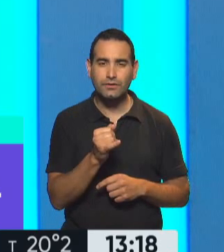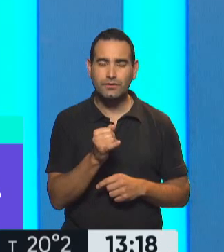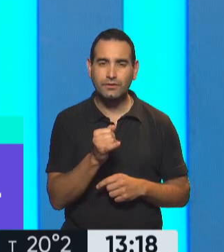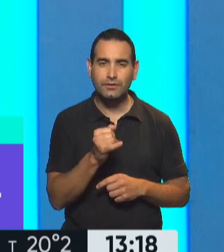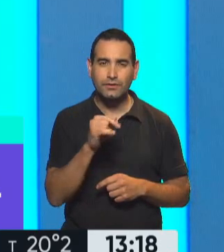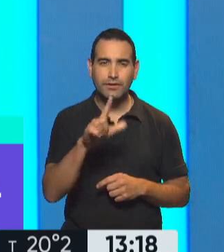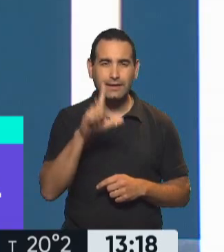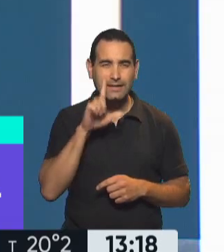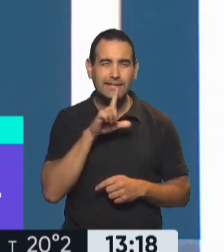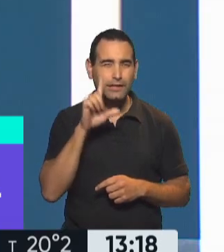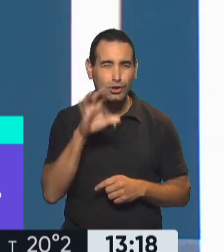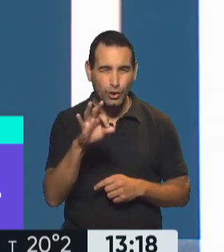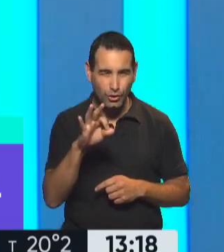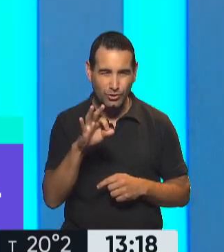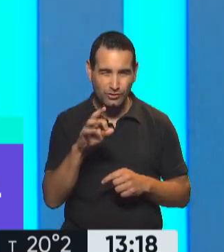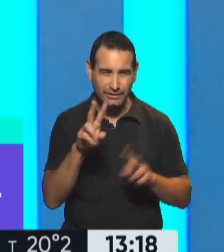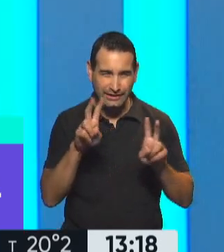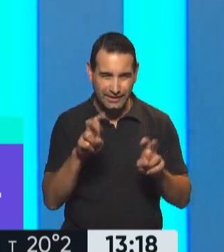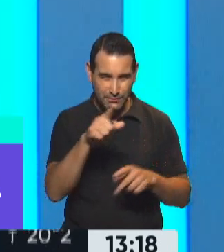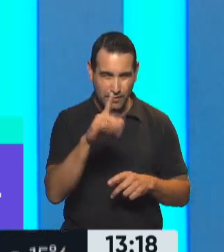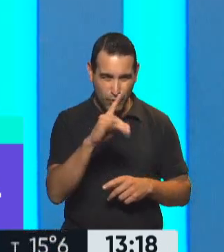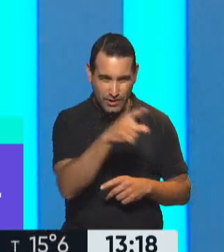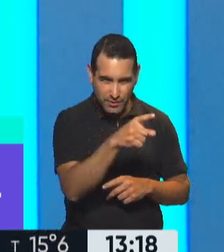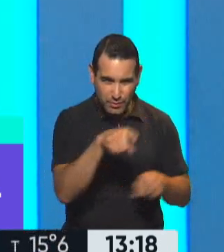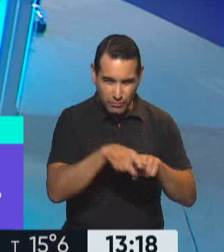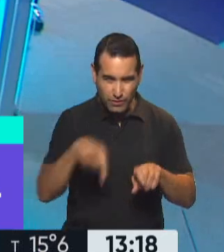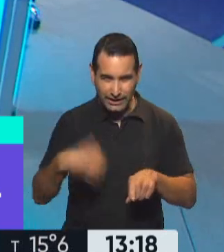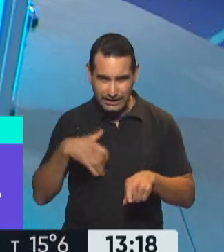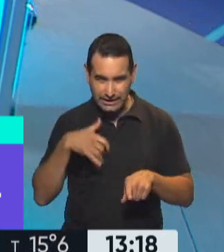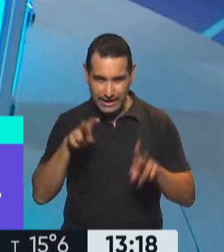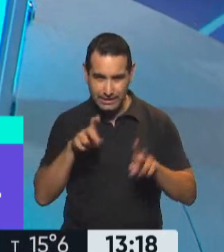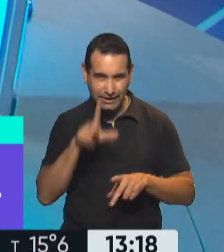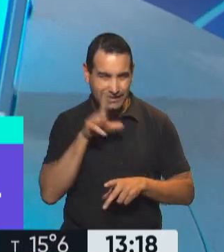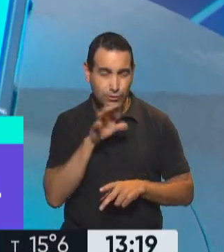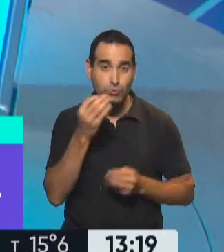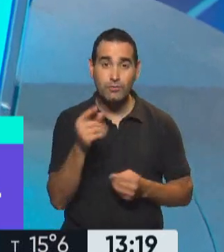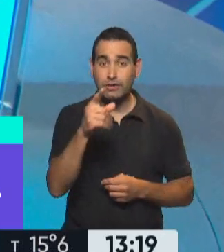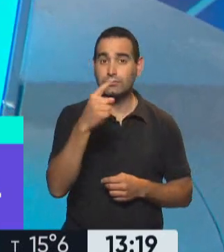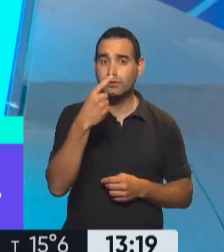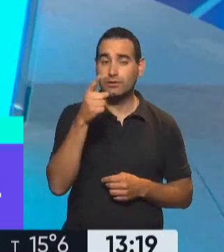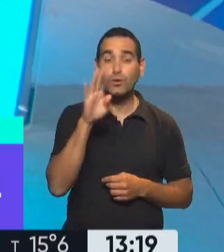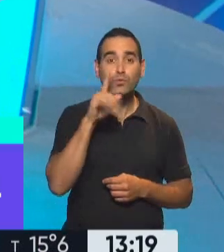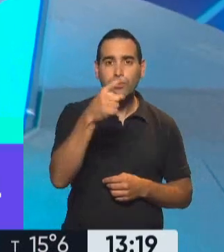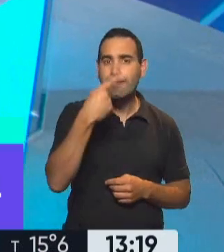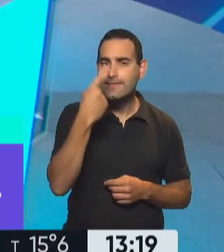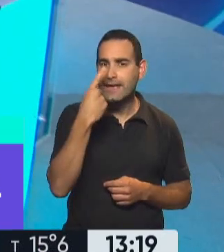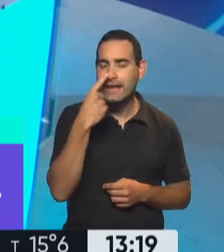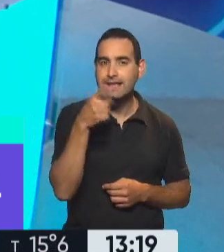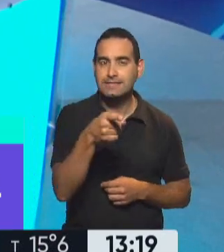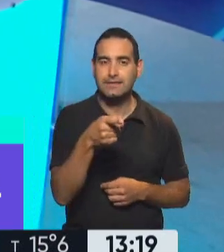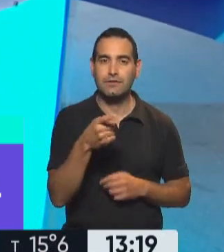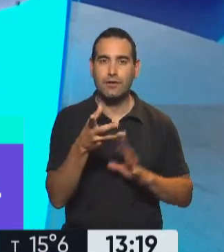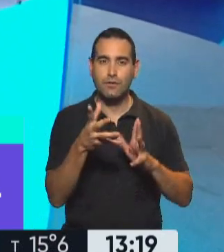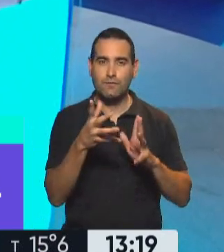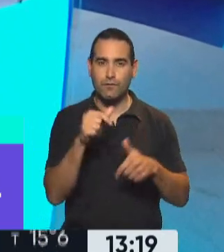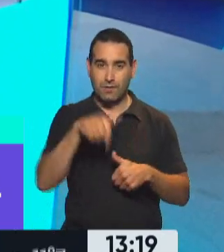del litio en Bolivia y lo que significaba también en Argentina. ¿Por qué? Porque Estados Unidos tenía mucho interés en que el modelo que